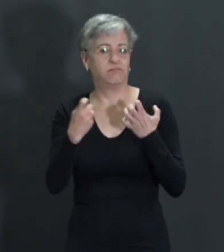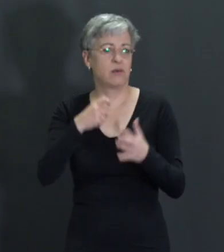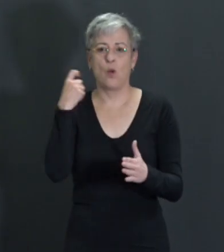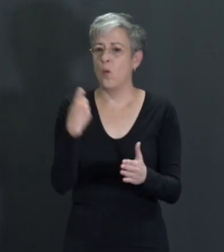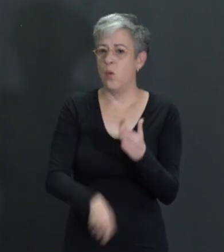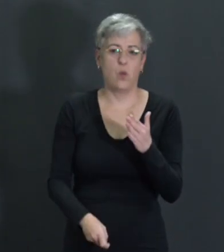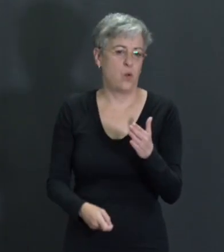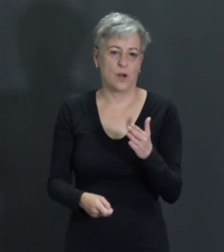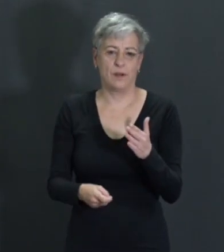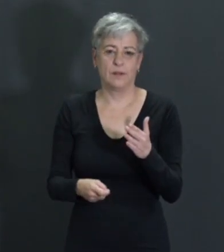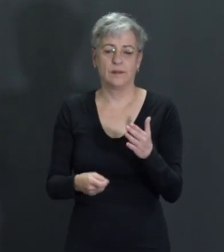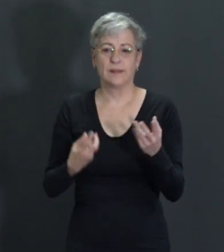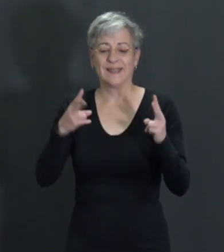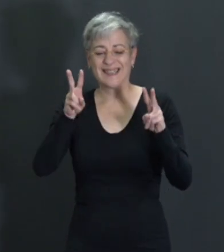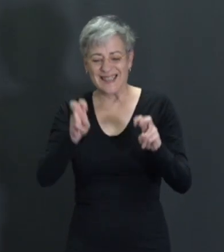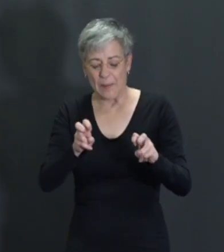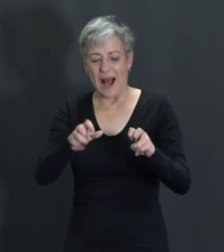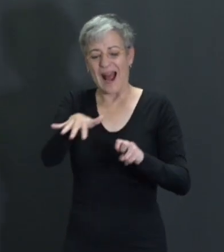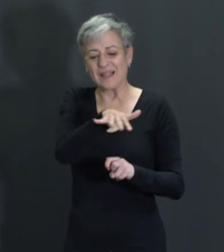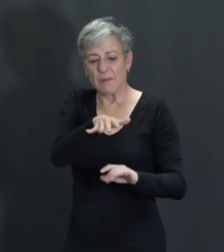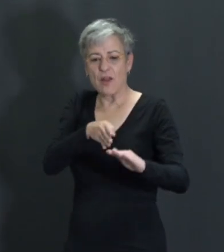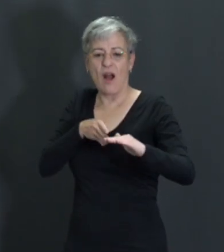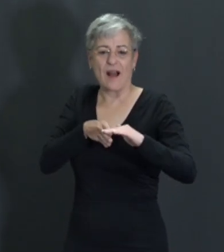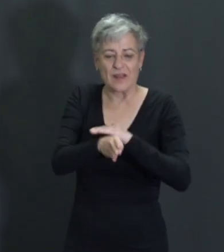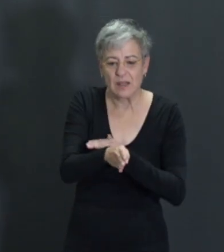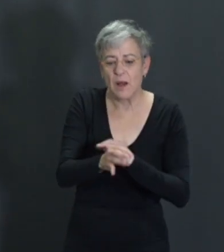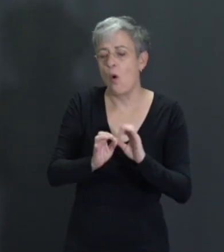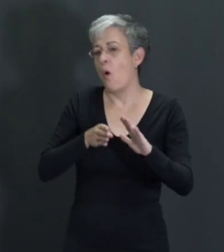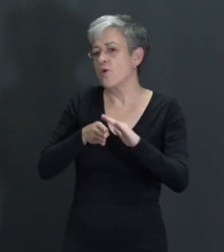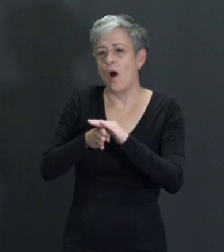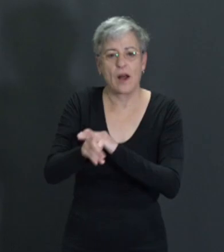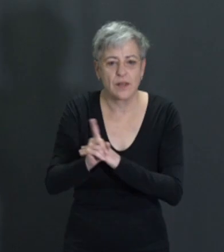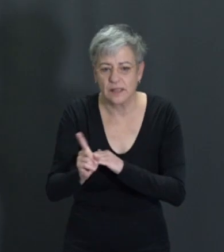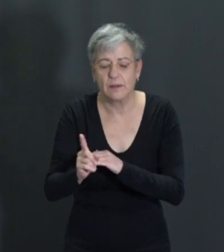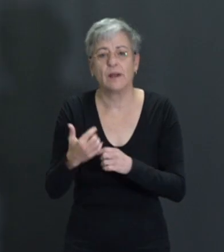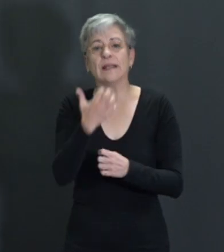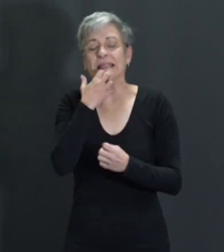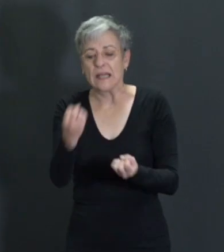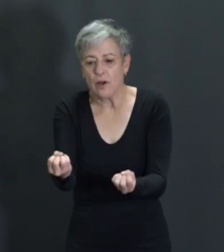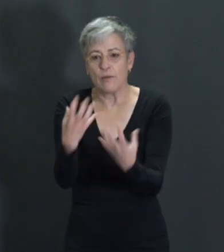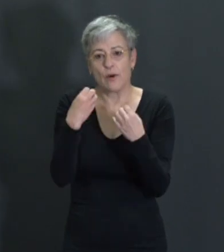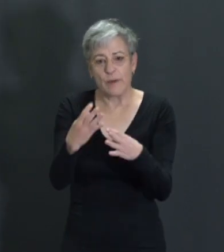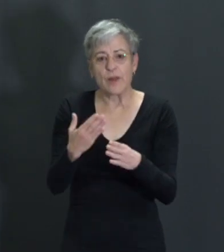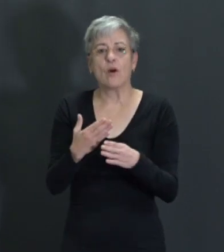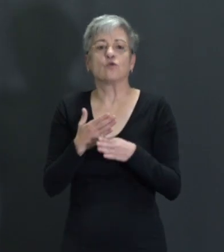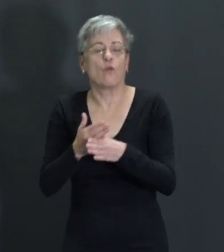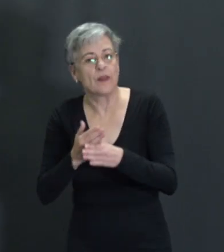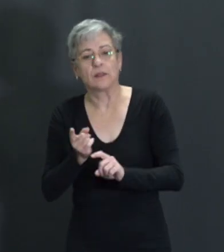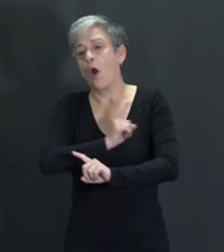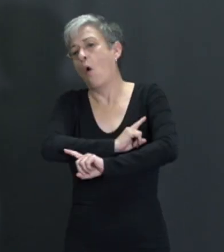el tener espacios accesibles o no accesibles, el tener información suficiente o